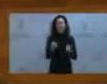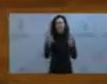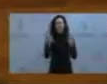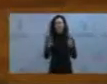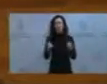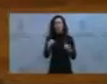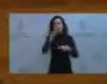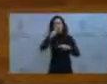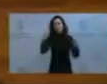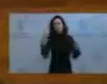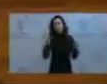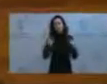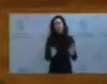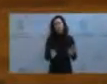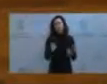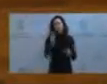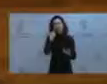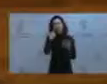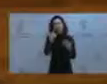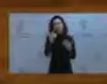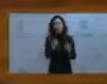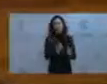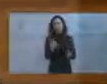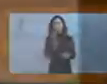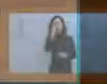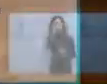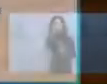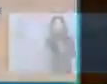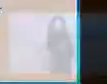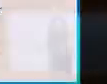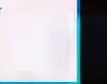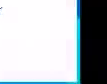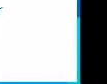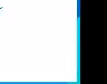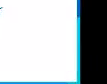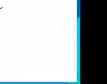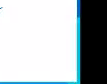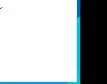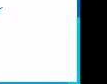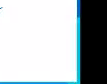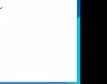está haciendo a la sanidad pública. Y nosotros consideramos que eso ha de ser revertido.